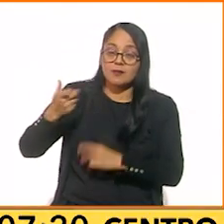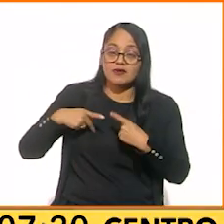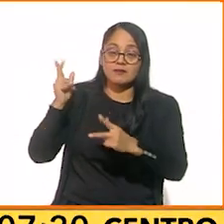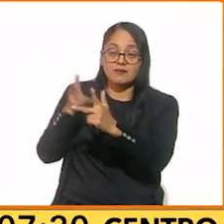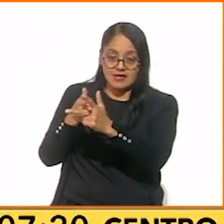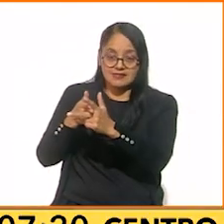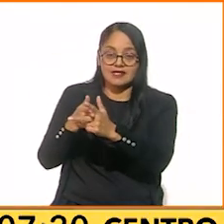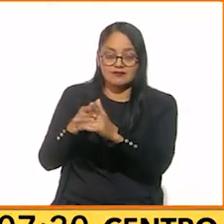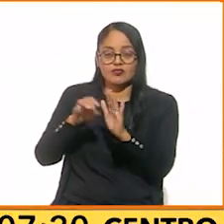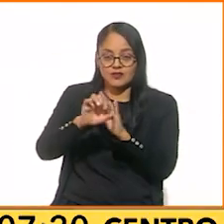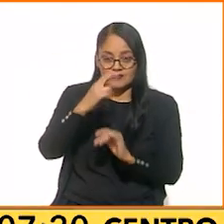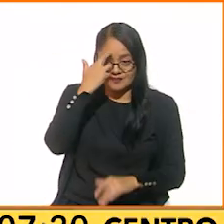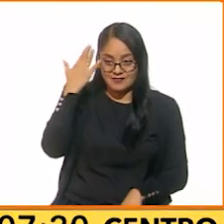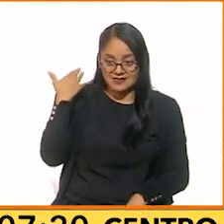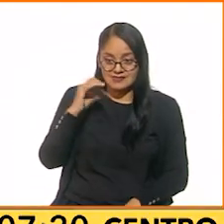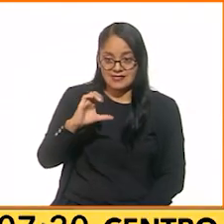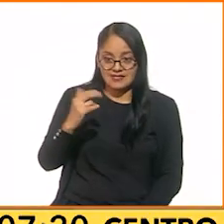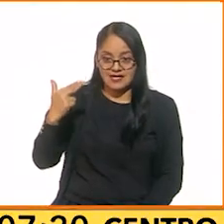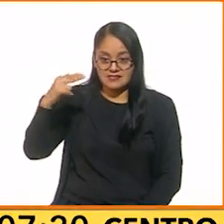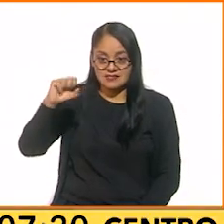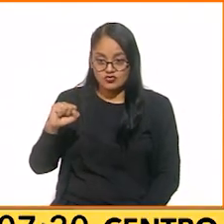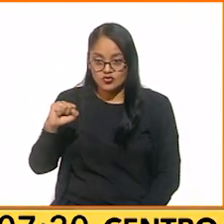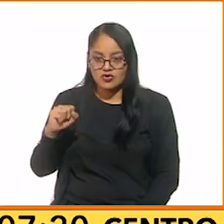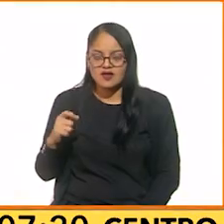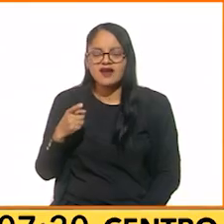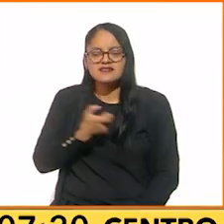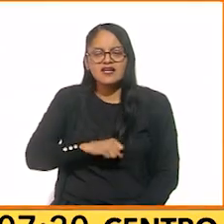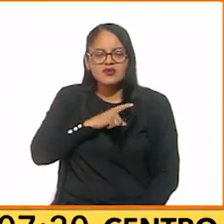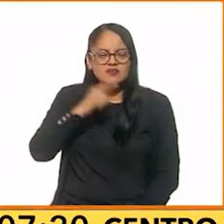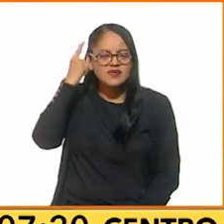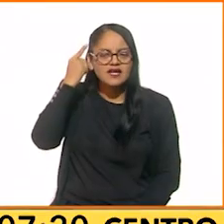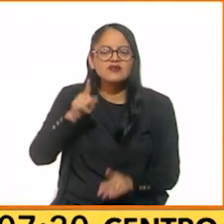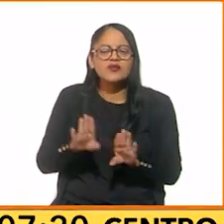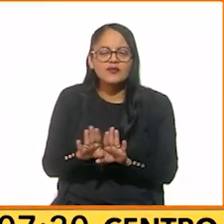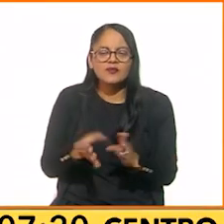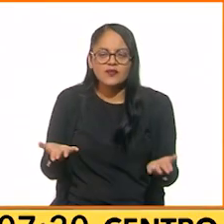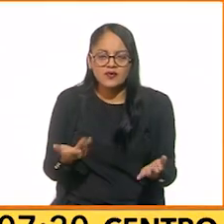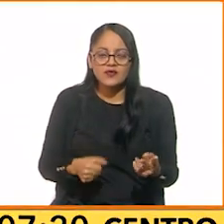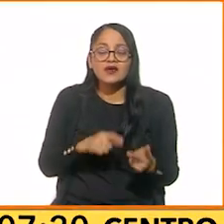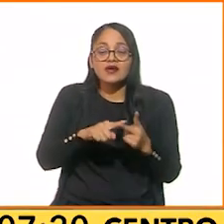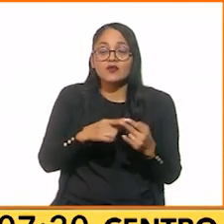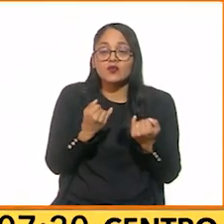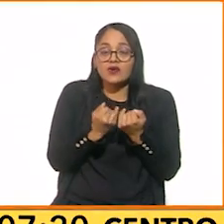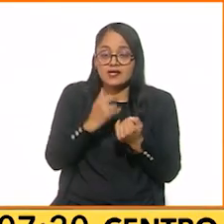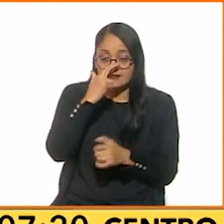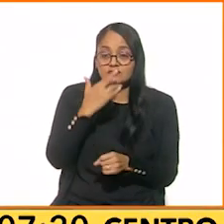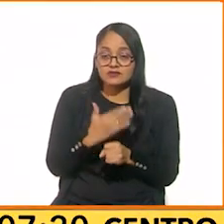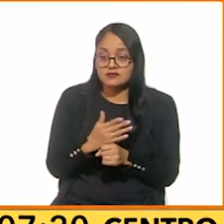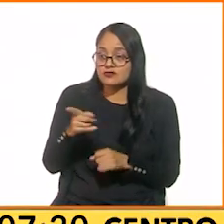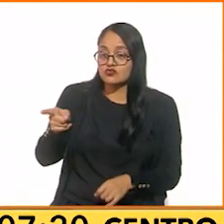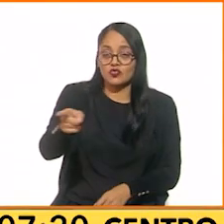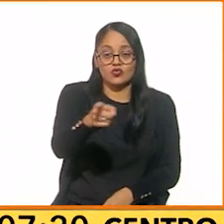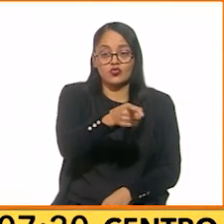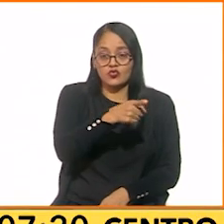como también los casos que veíamos en el CCH Sur. ¿Dónde queda la salud mental y también la responsabilidad de todos